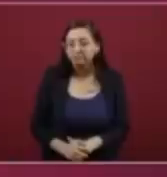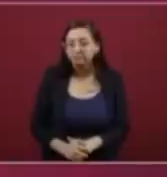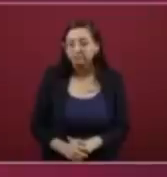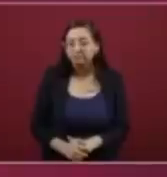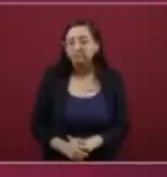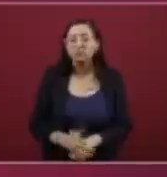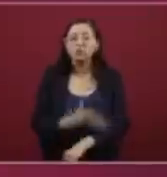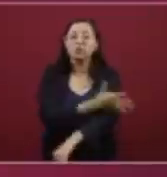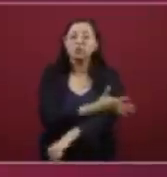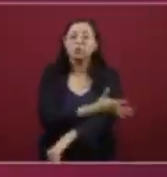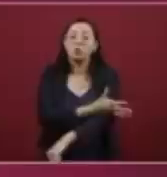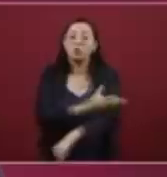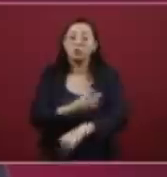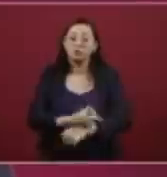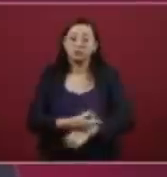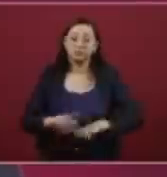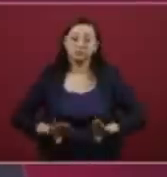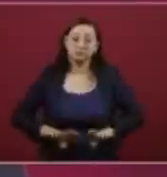La honestidad.